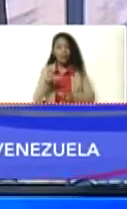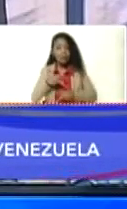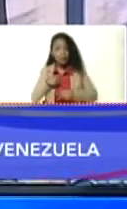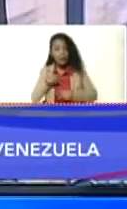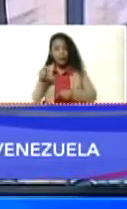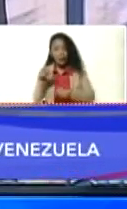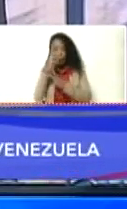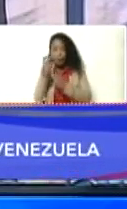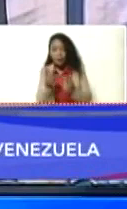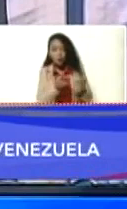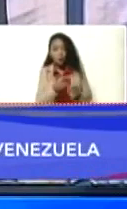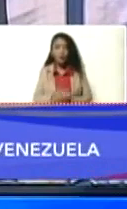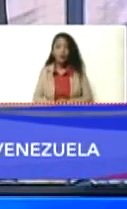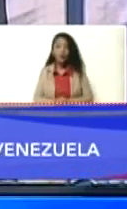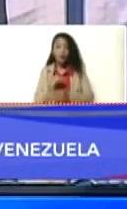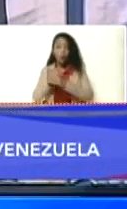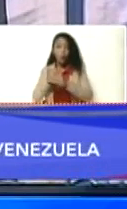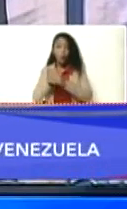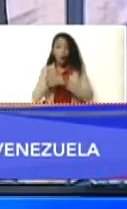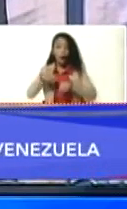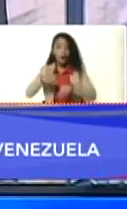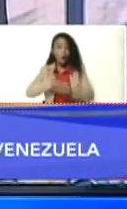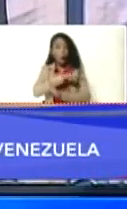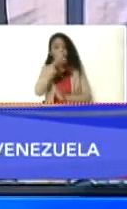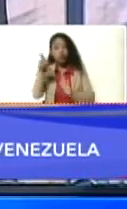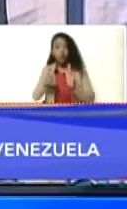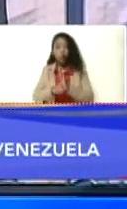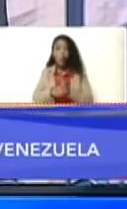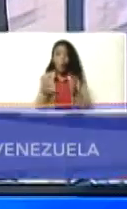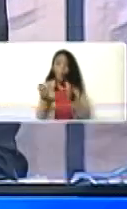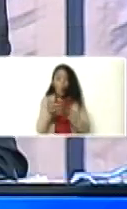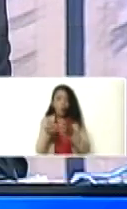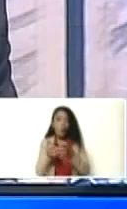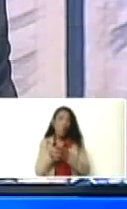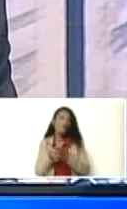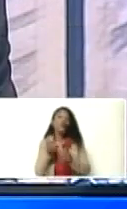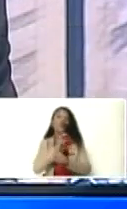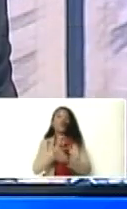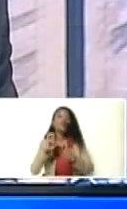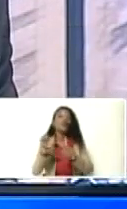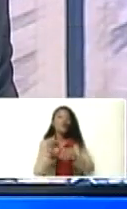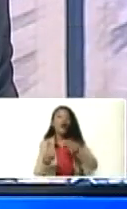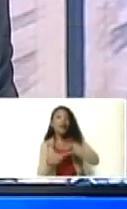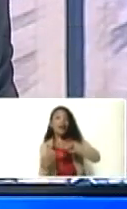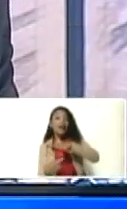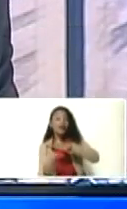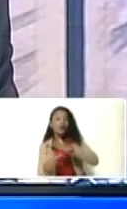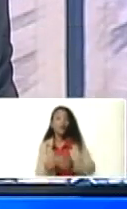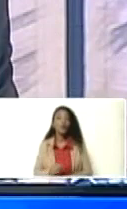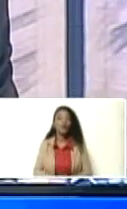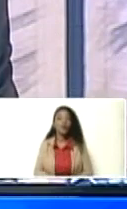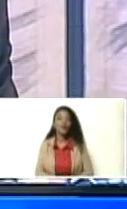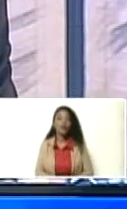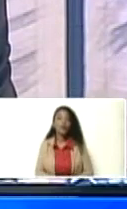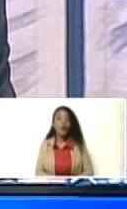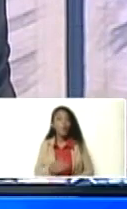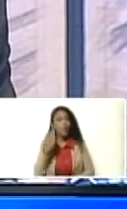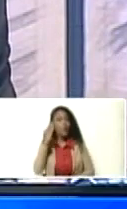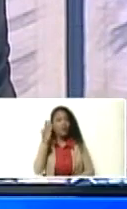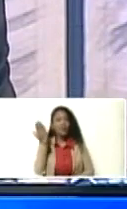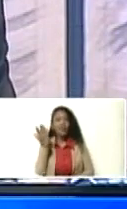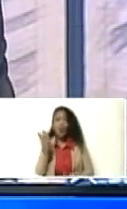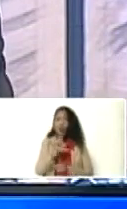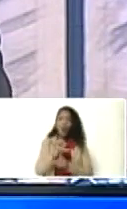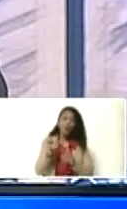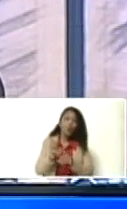Igualmente se encuentra en pleno la Comisión de Cultura y Recreación. No sé si es más de